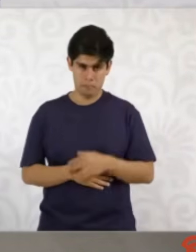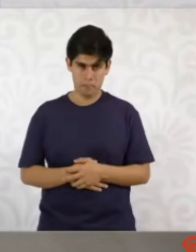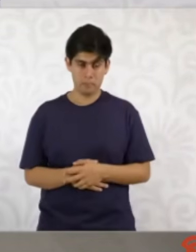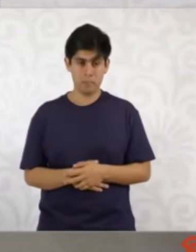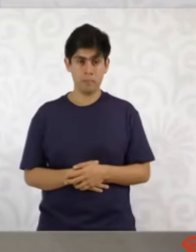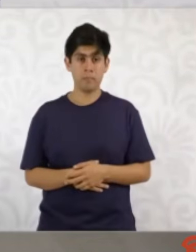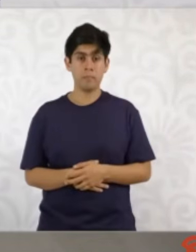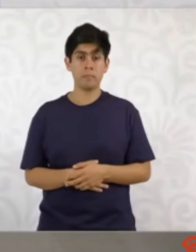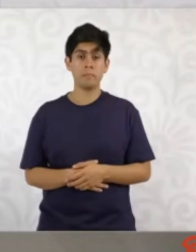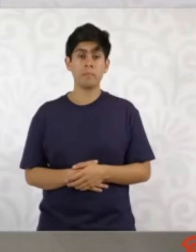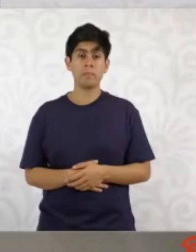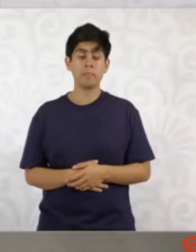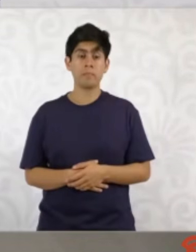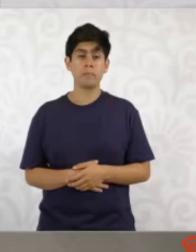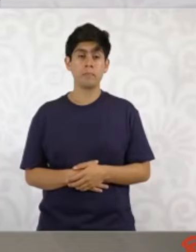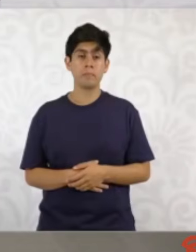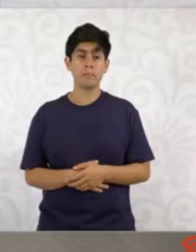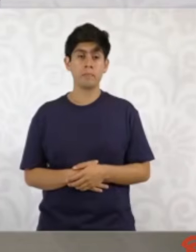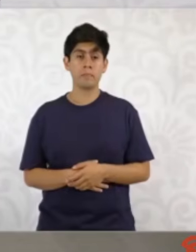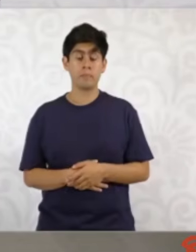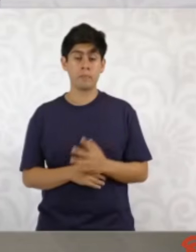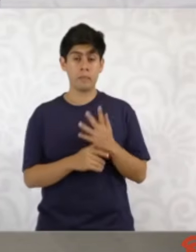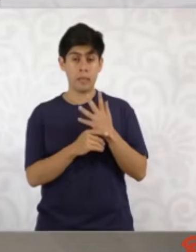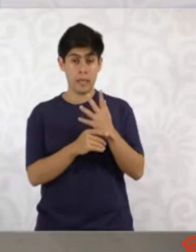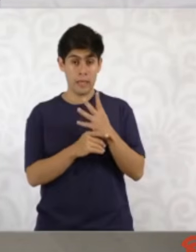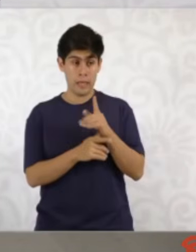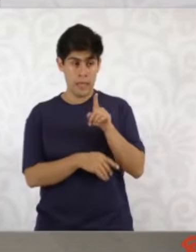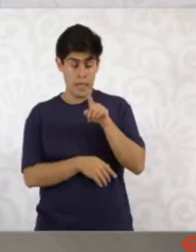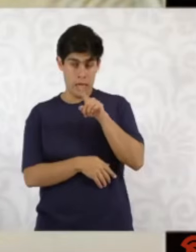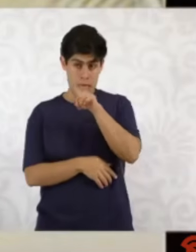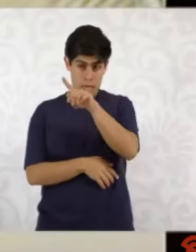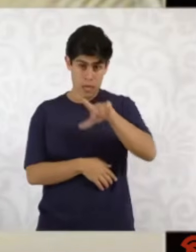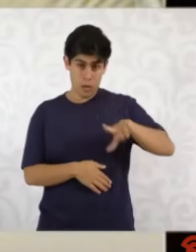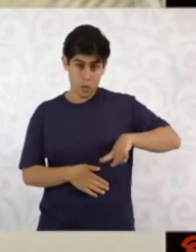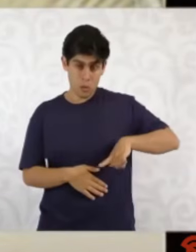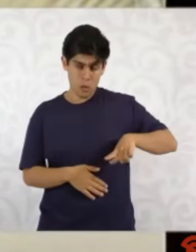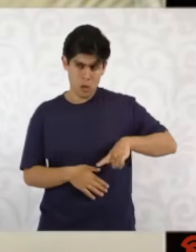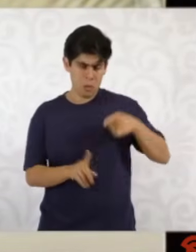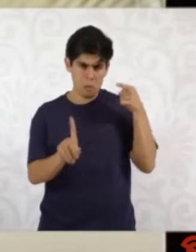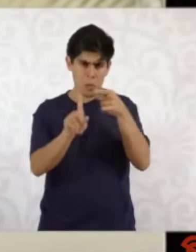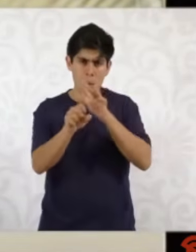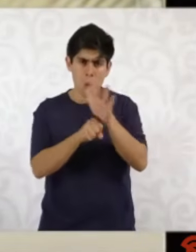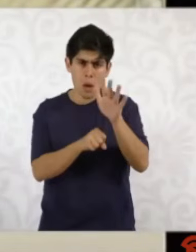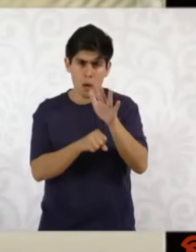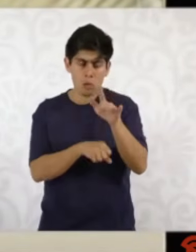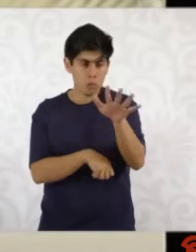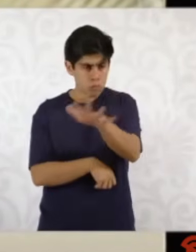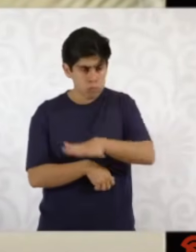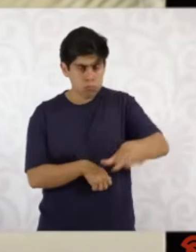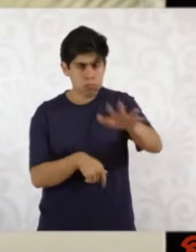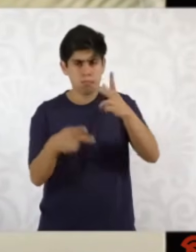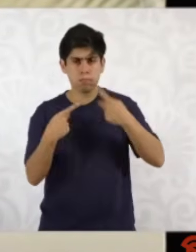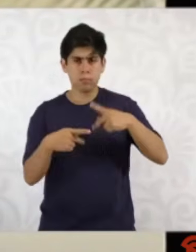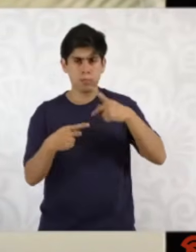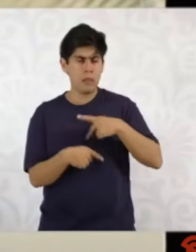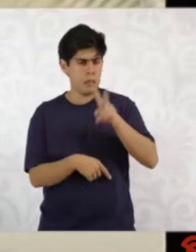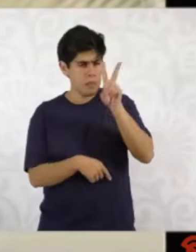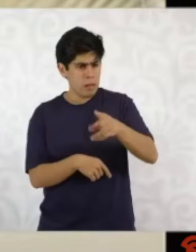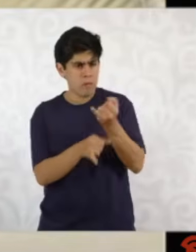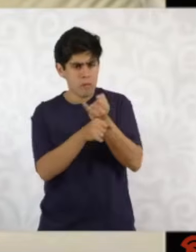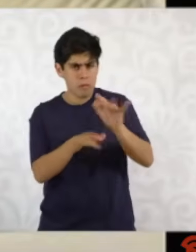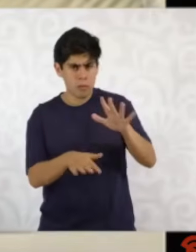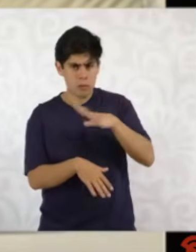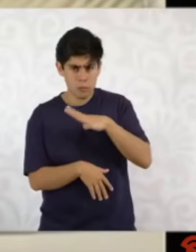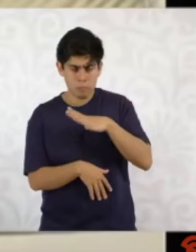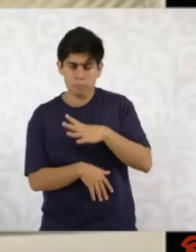El gobierno está intentando que usted no se entere con claridad, con certeza de todo lo que está pasando. Hay un nuevo